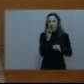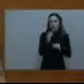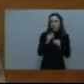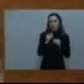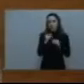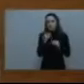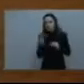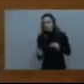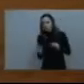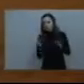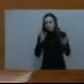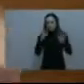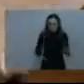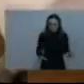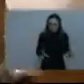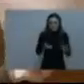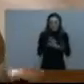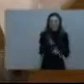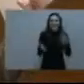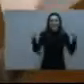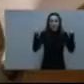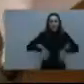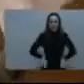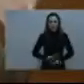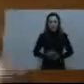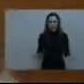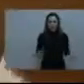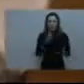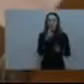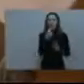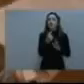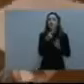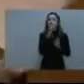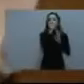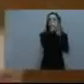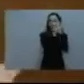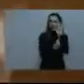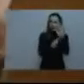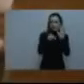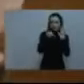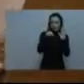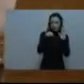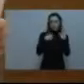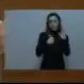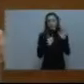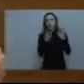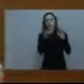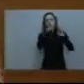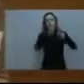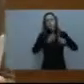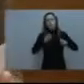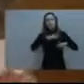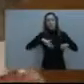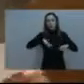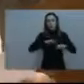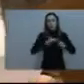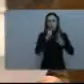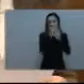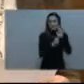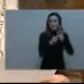es que es inexistente. Y le digo por qué, porque los datos los saco de donde usted sabe que los datos, saco los datos de los que ustedes